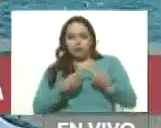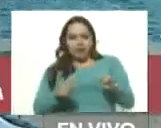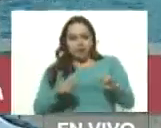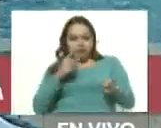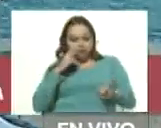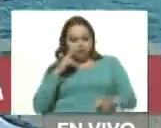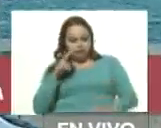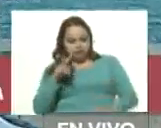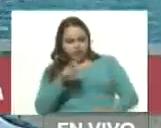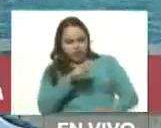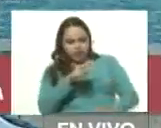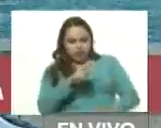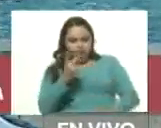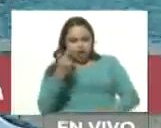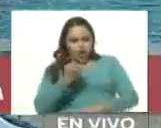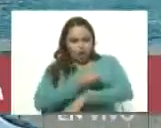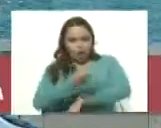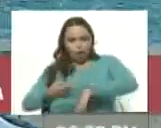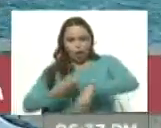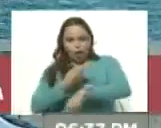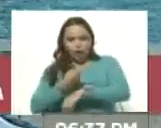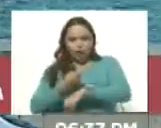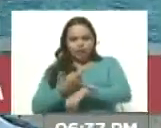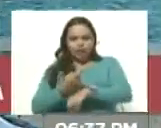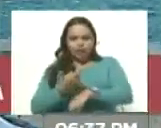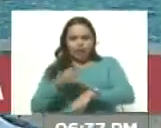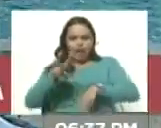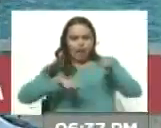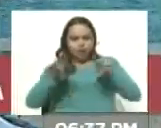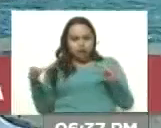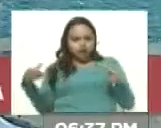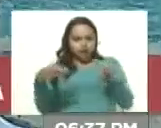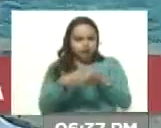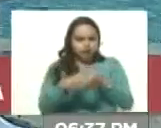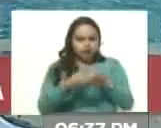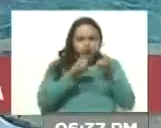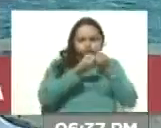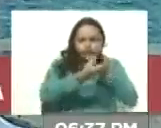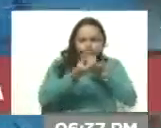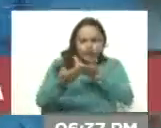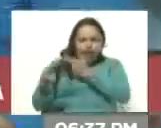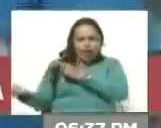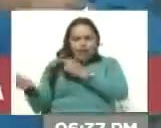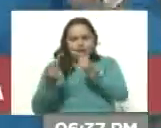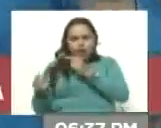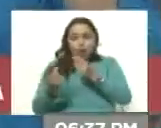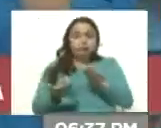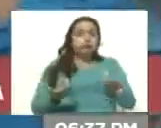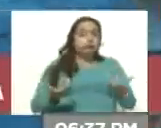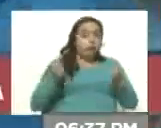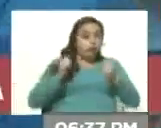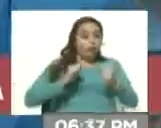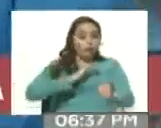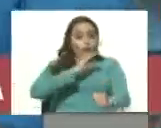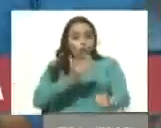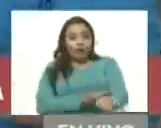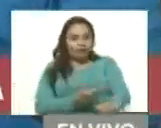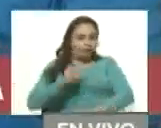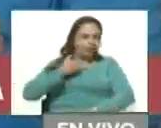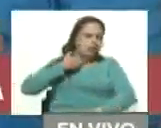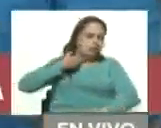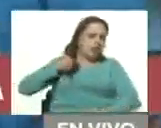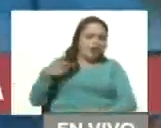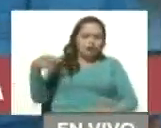las primeras dos horas de este congreso hemos escuchado unos discursos incendiarios apasionados